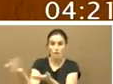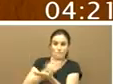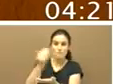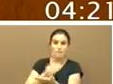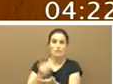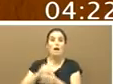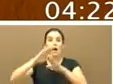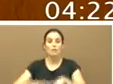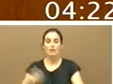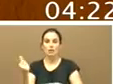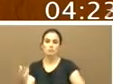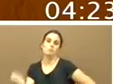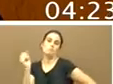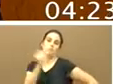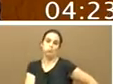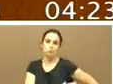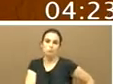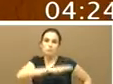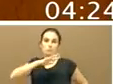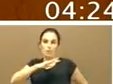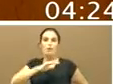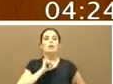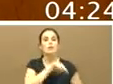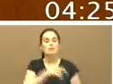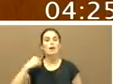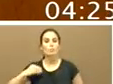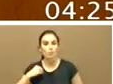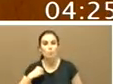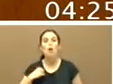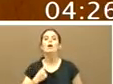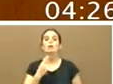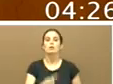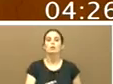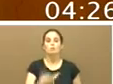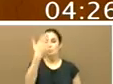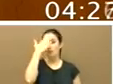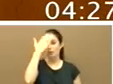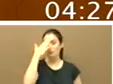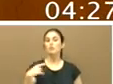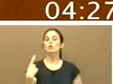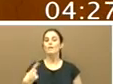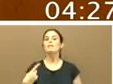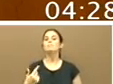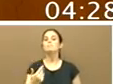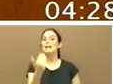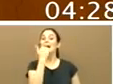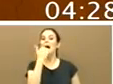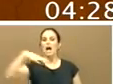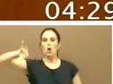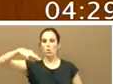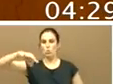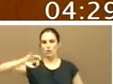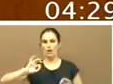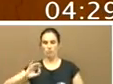como destino las arcas del Estado. Y, al aplicar, precisamente, el principio de caja única, para que, en función de